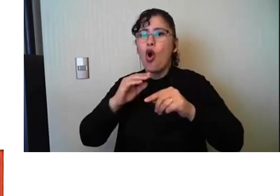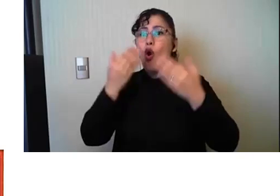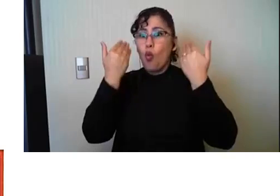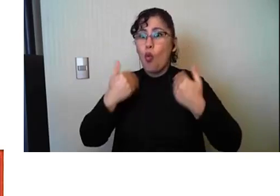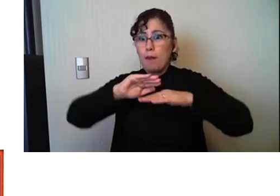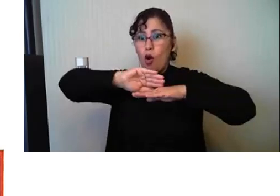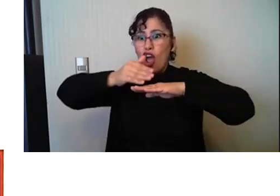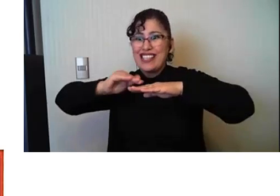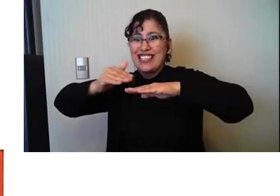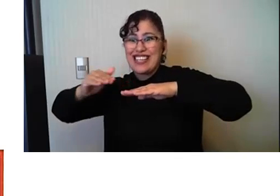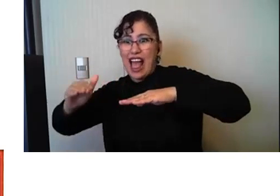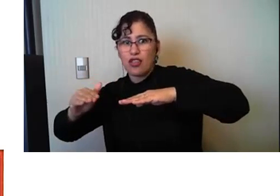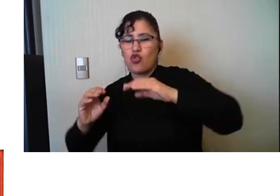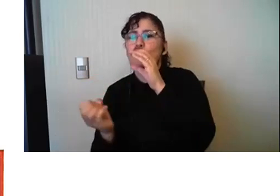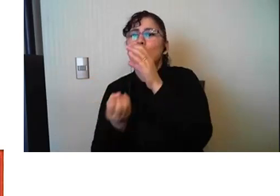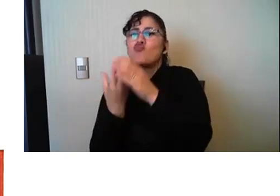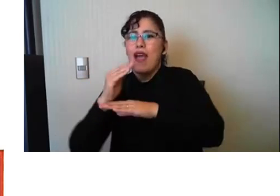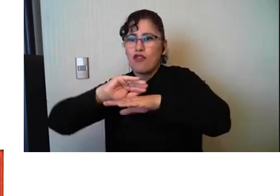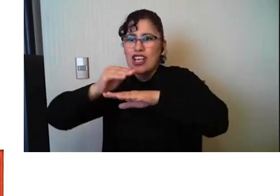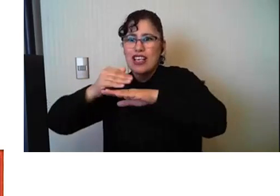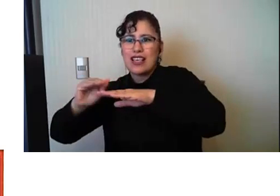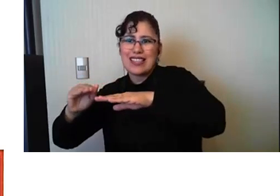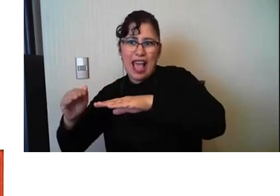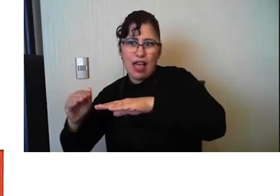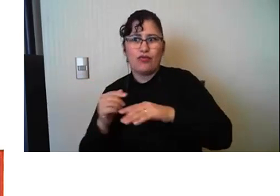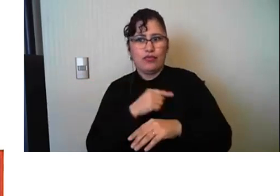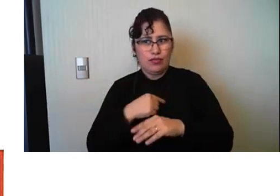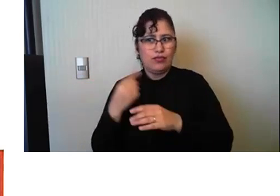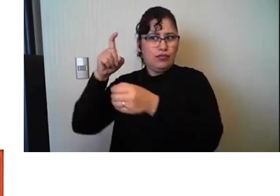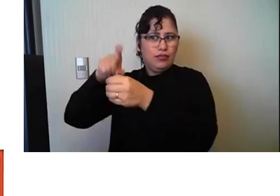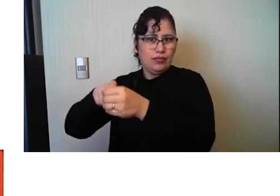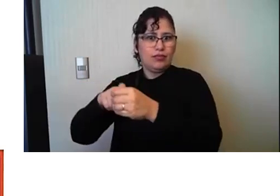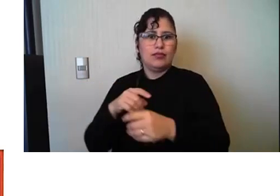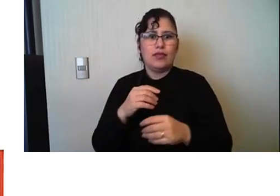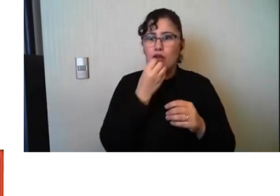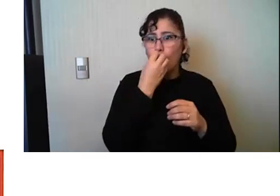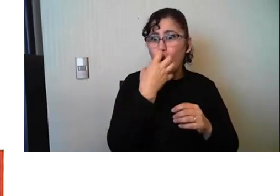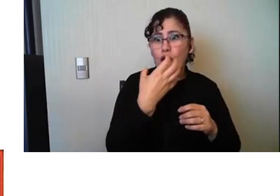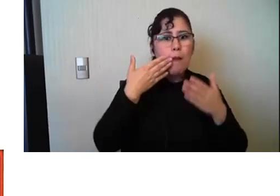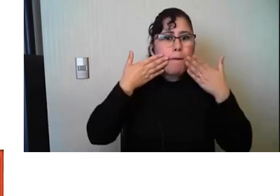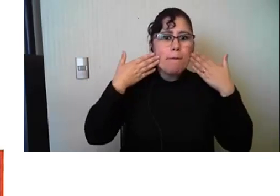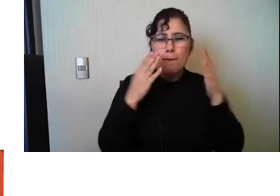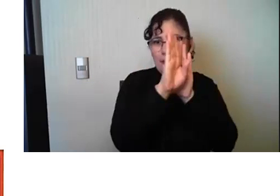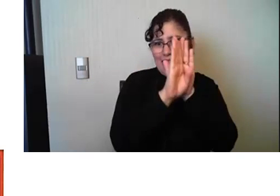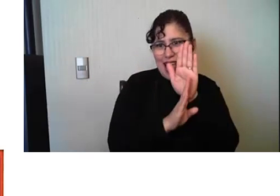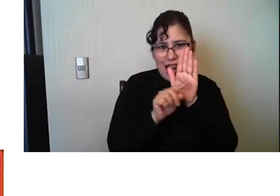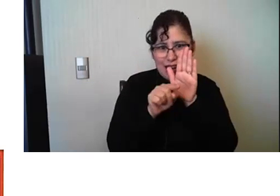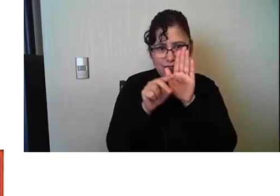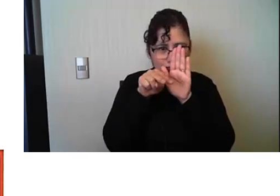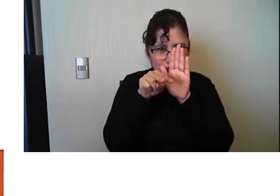y pertenece al neoestriado. Y acá está el globo pálido medial. ¿Sí?